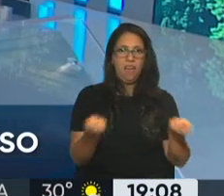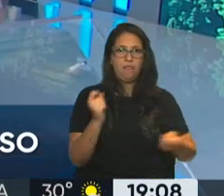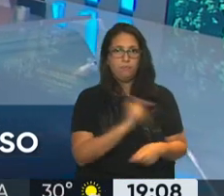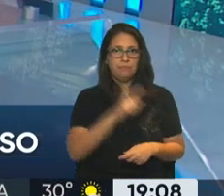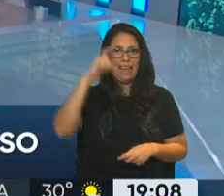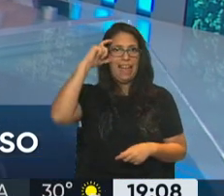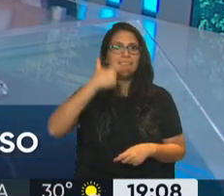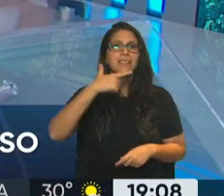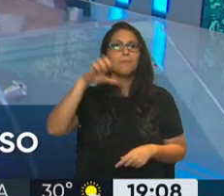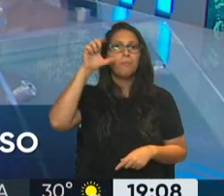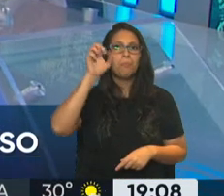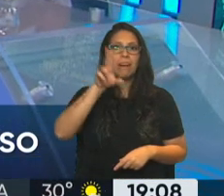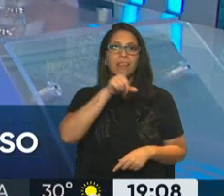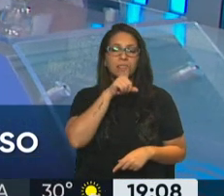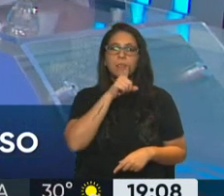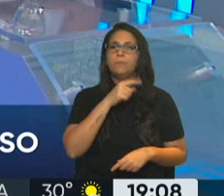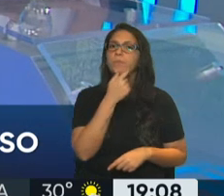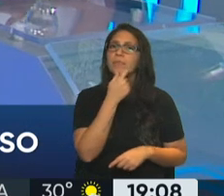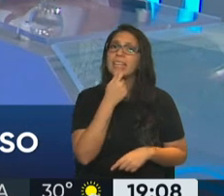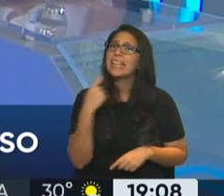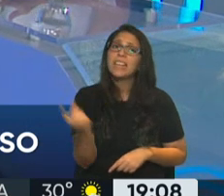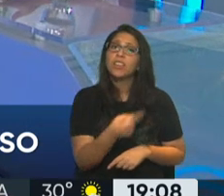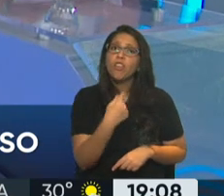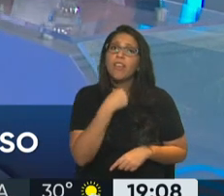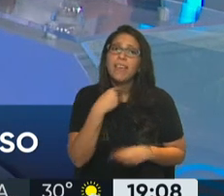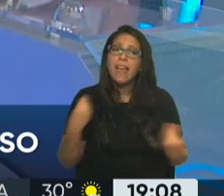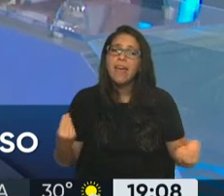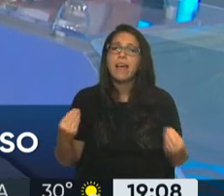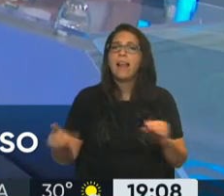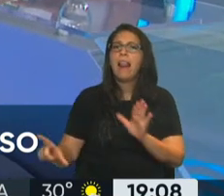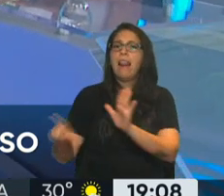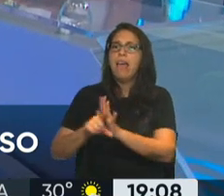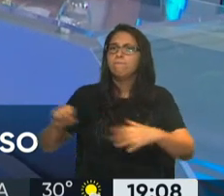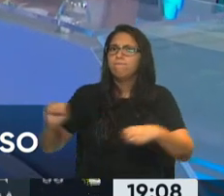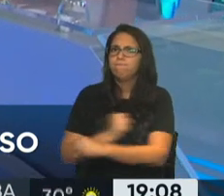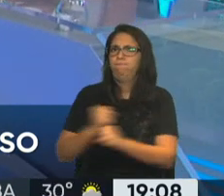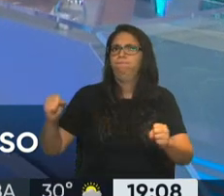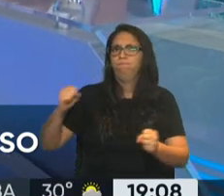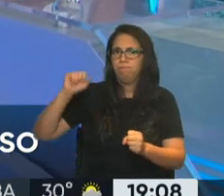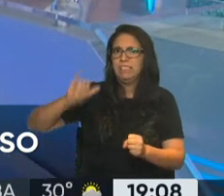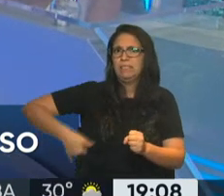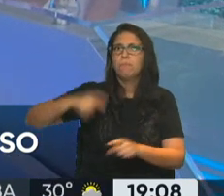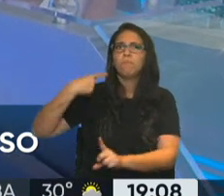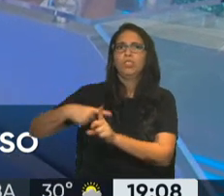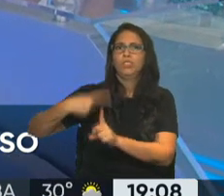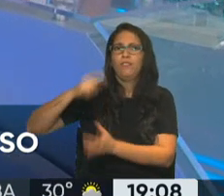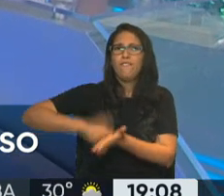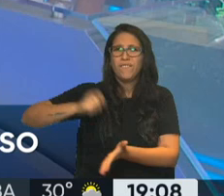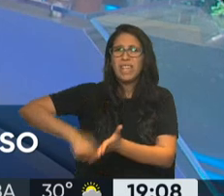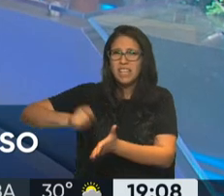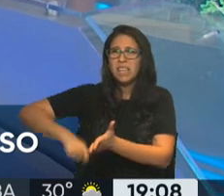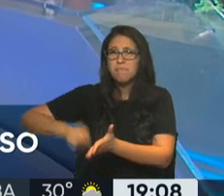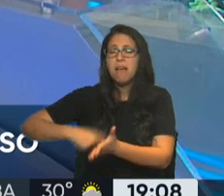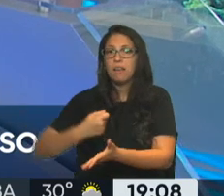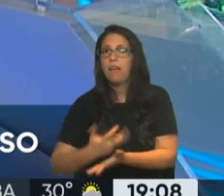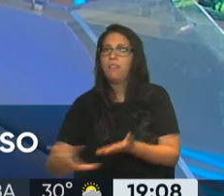dictamen un dictamen por la positiva un dictamen que que esté cargado de firmas porque la cantidad de firmas también se